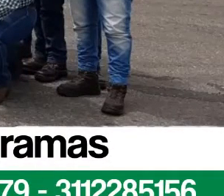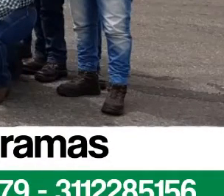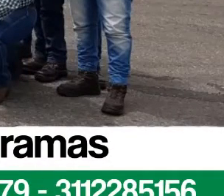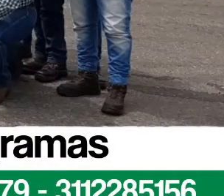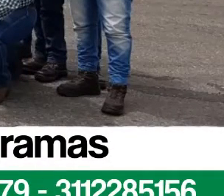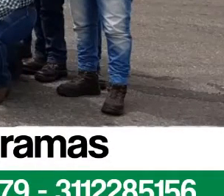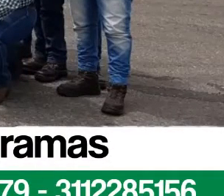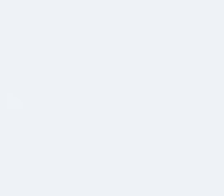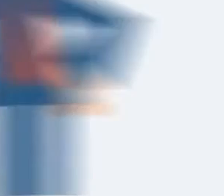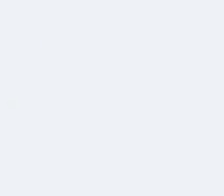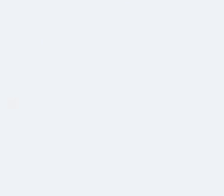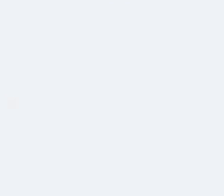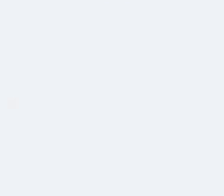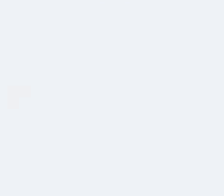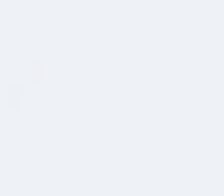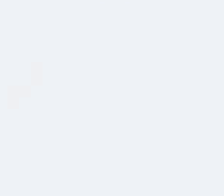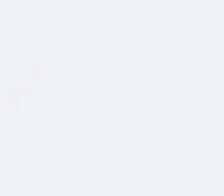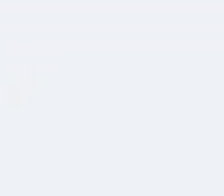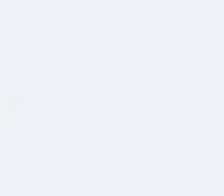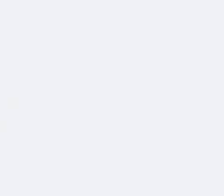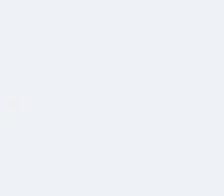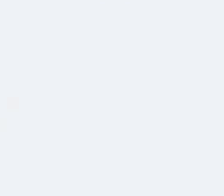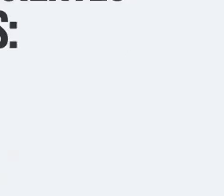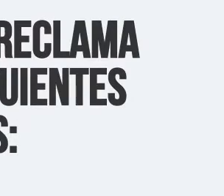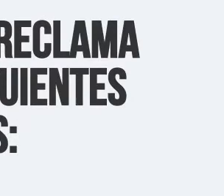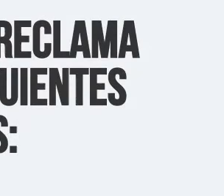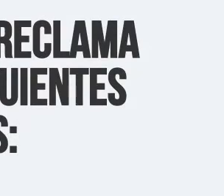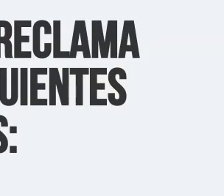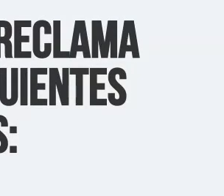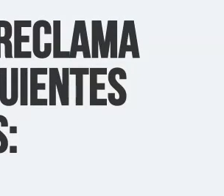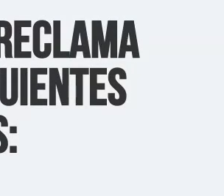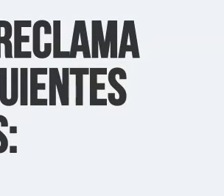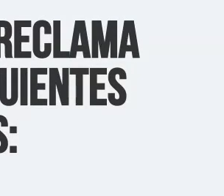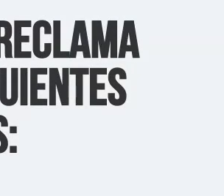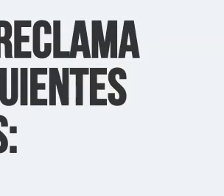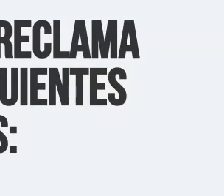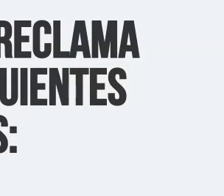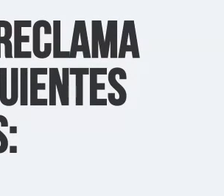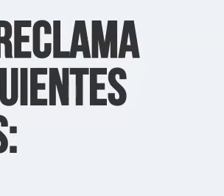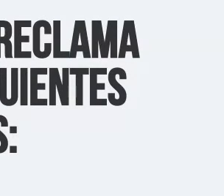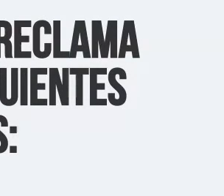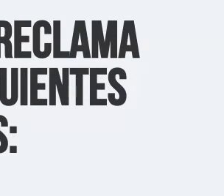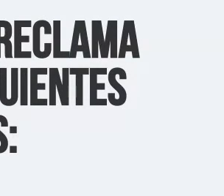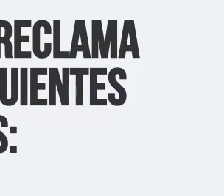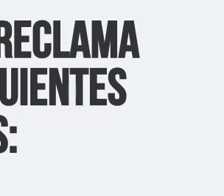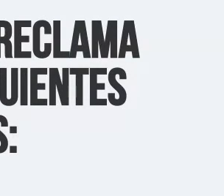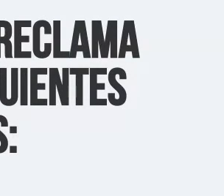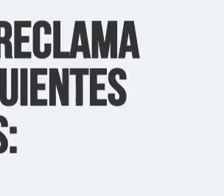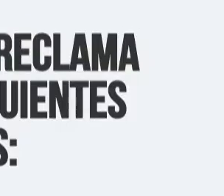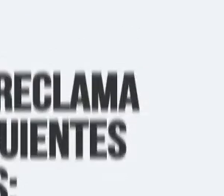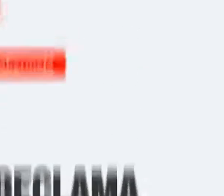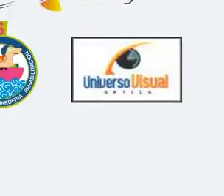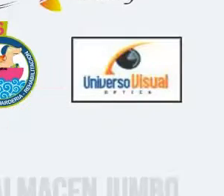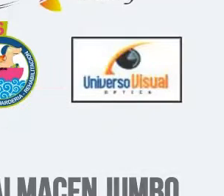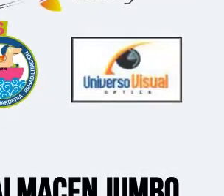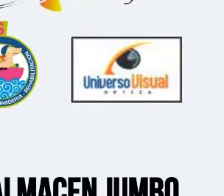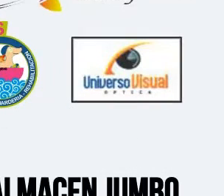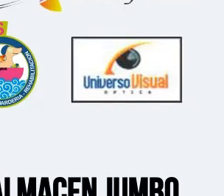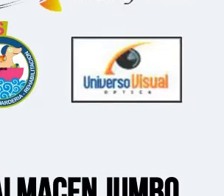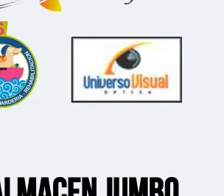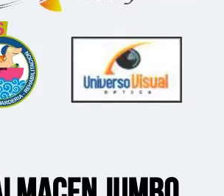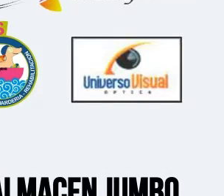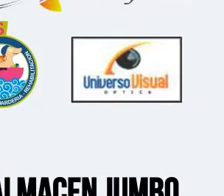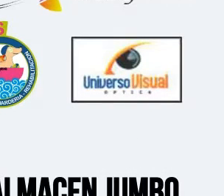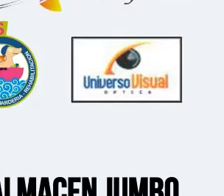esperamos. UniOriente. Afiliado Cafaba, presentando su carnet, reclame descuentos en los siguientes establecimientos.